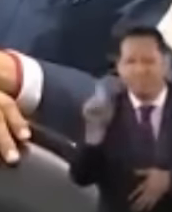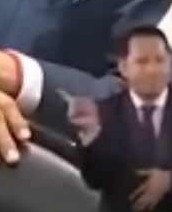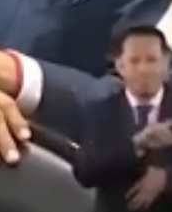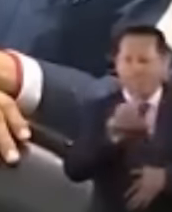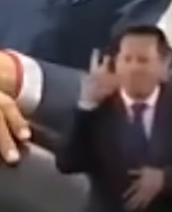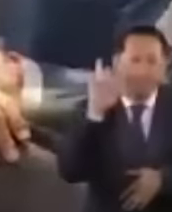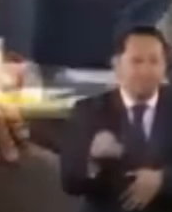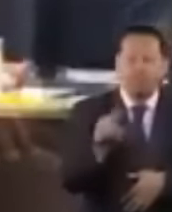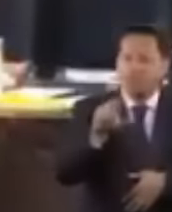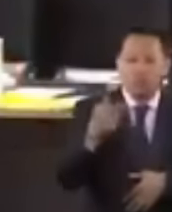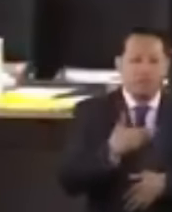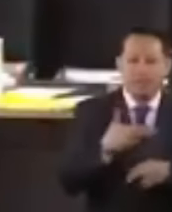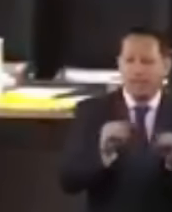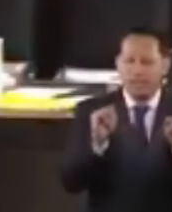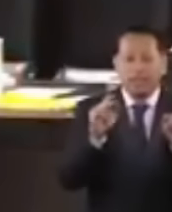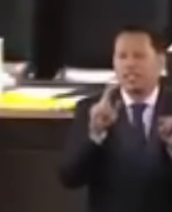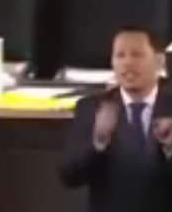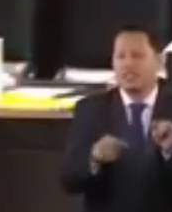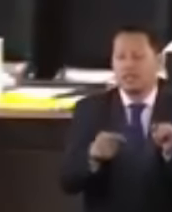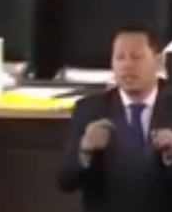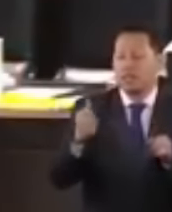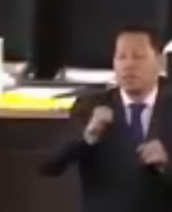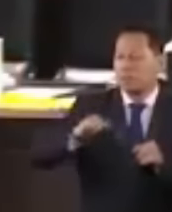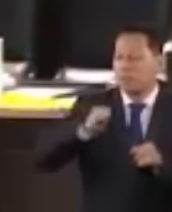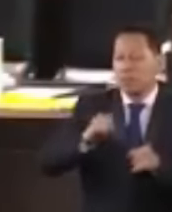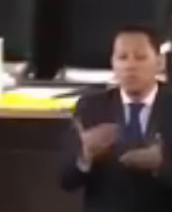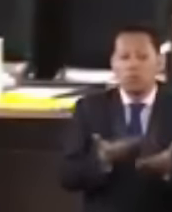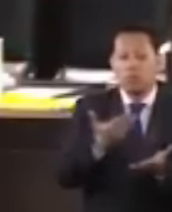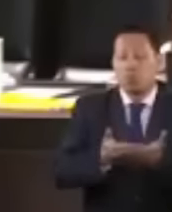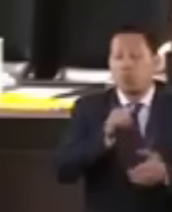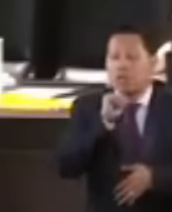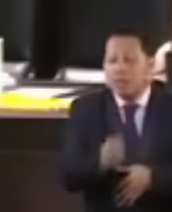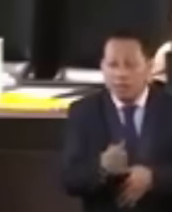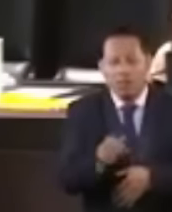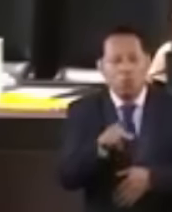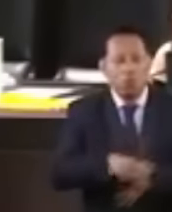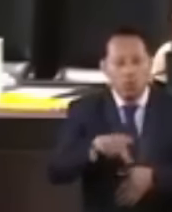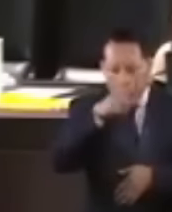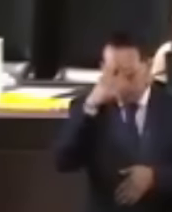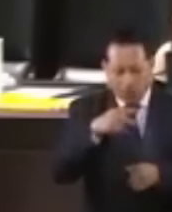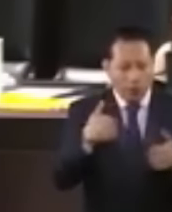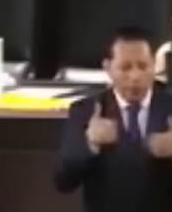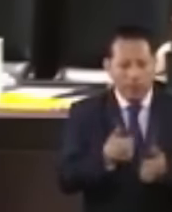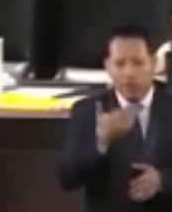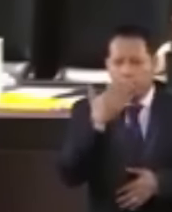no tienen nada, son el pasado, no proponen absolutamente nada, y el pueblo de México lo entiende muy bien.